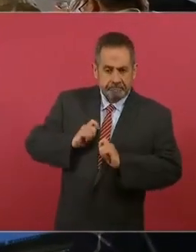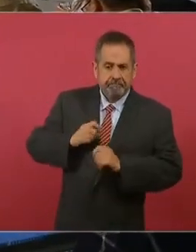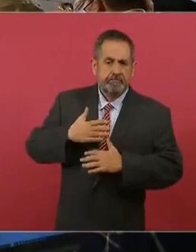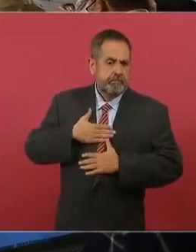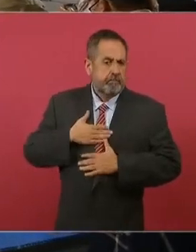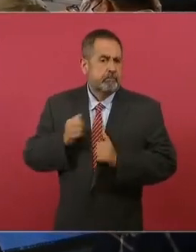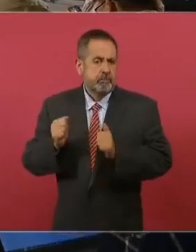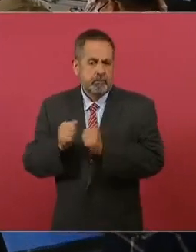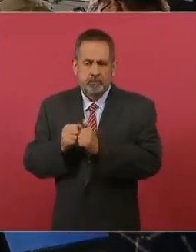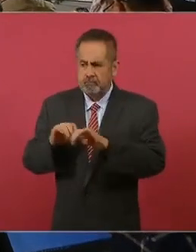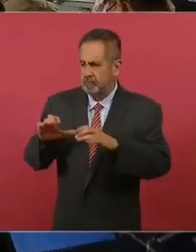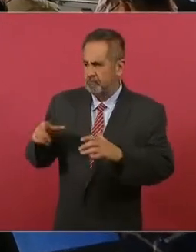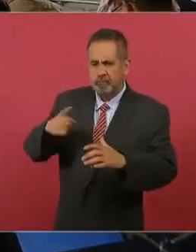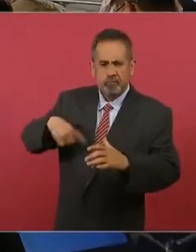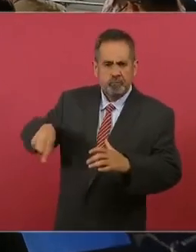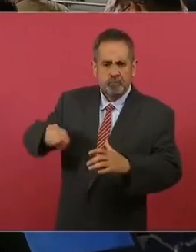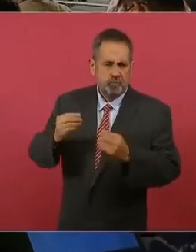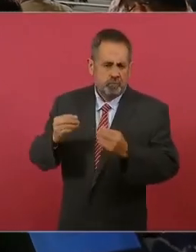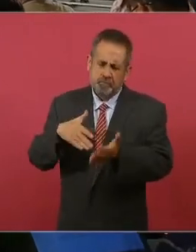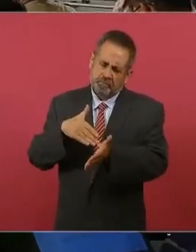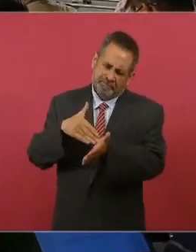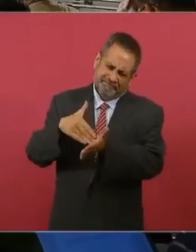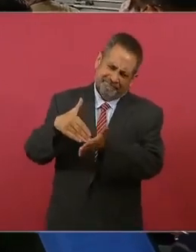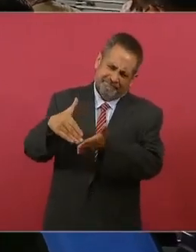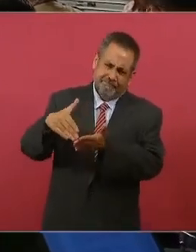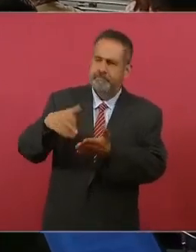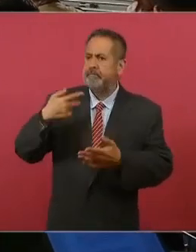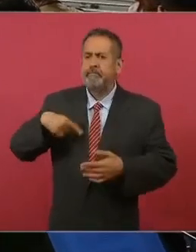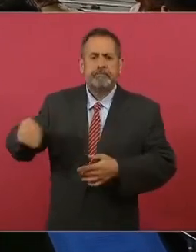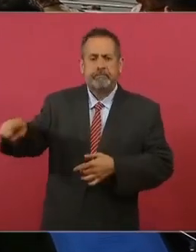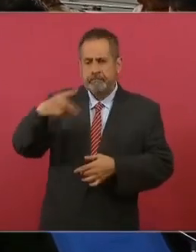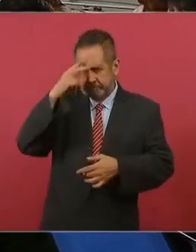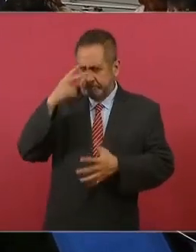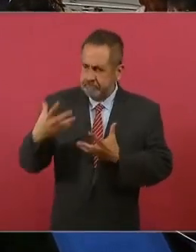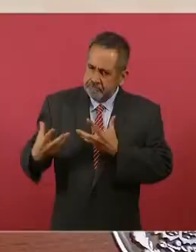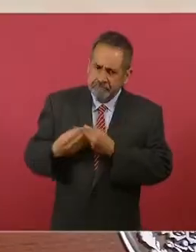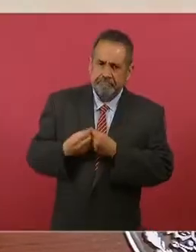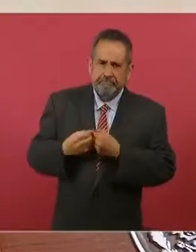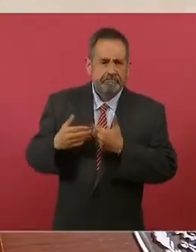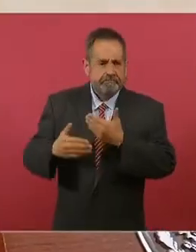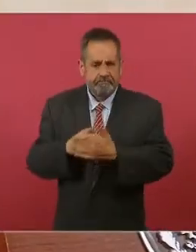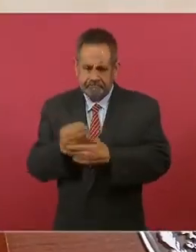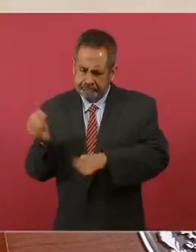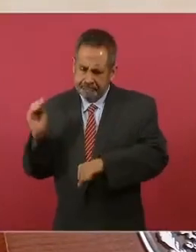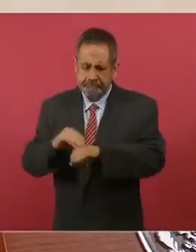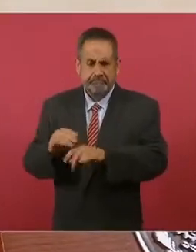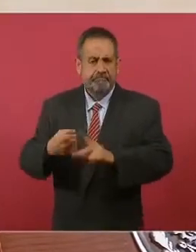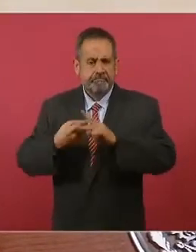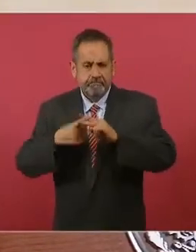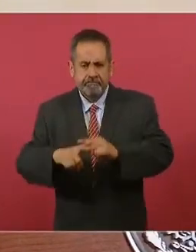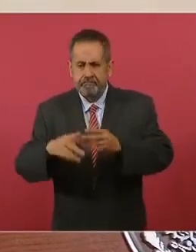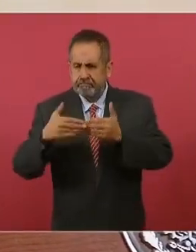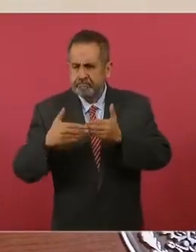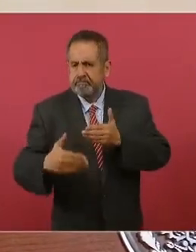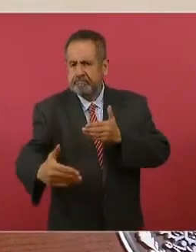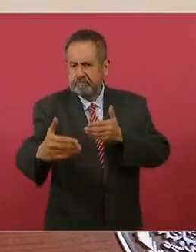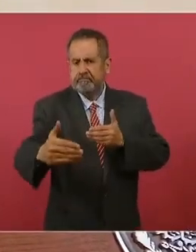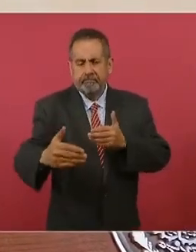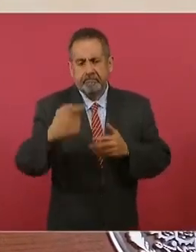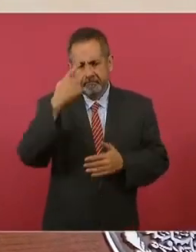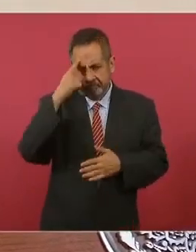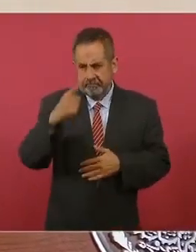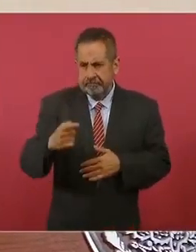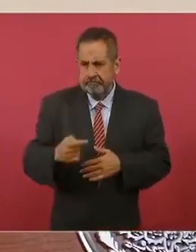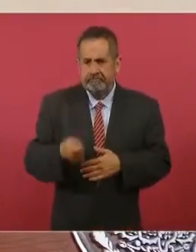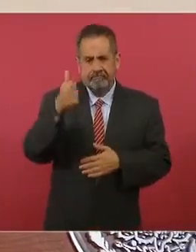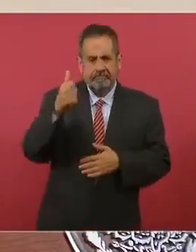junto con muchos otros, también millones de mexicanos, en estos tiempos, sentar las bases, porque creo que